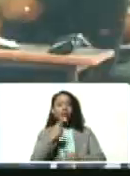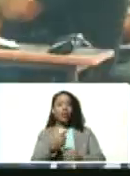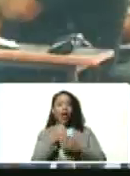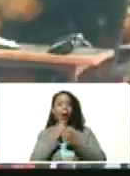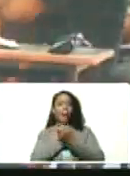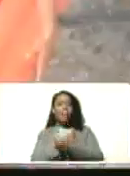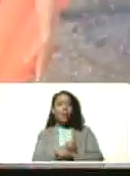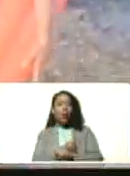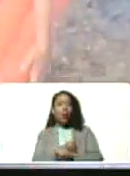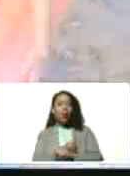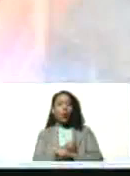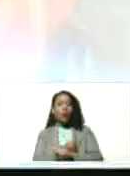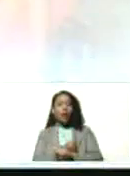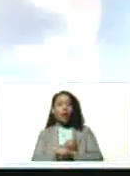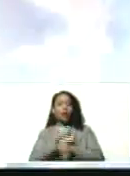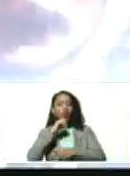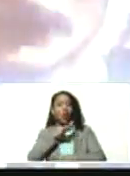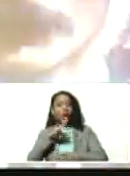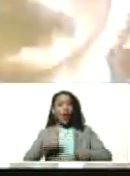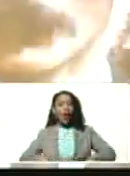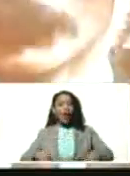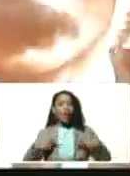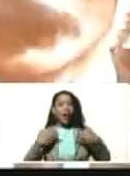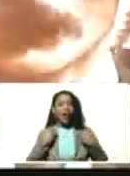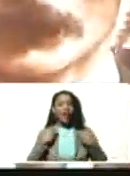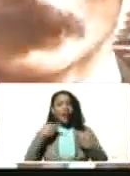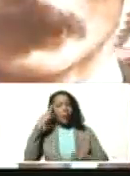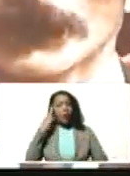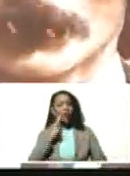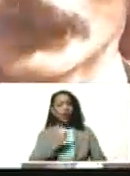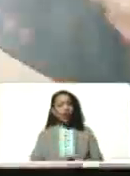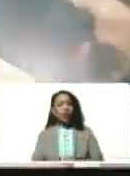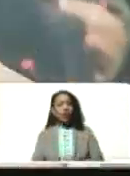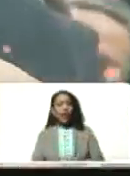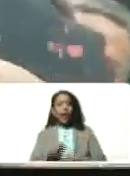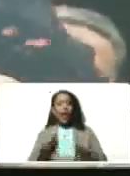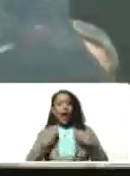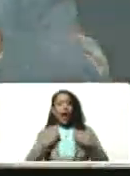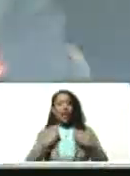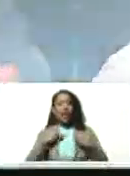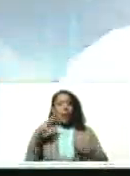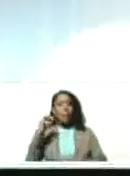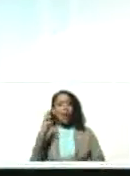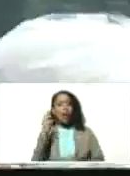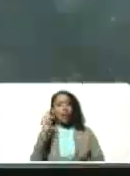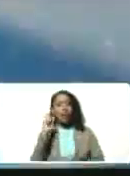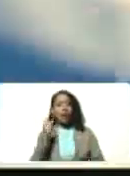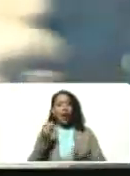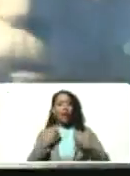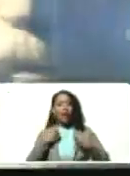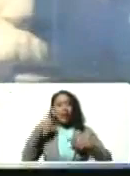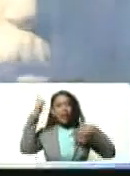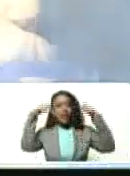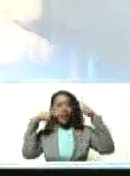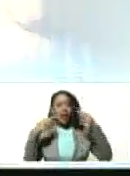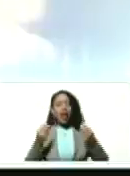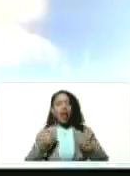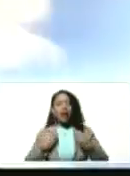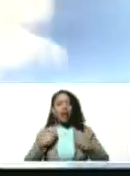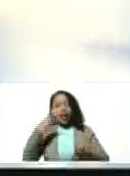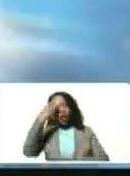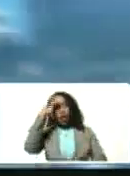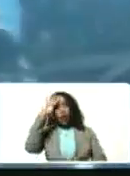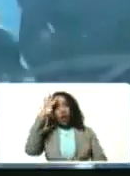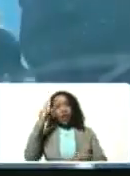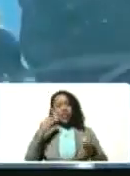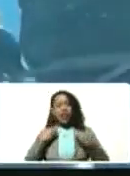con respeto por la historia y por la vida, que viva Bolívar, que viva Martí, que viva Fidel, que viva Chávez, que viva Cuba